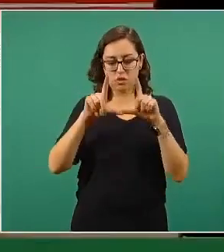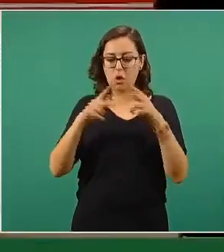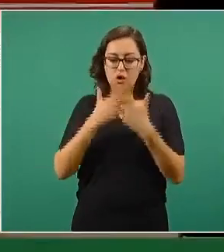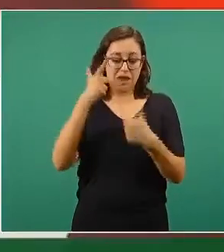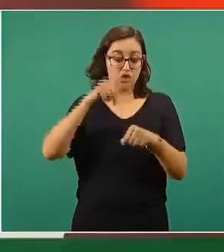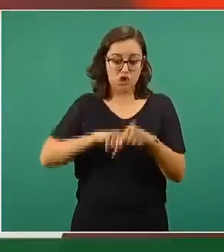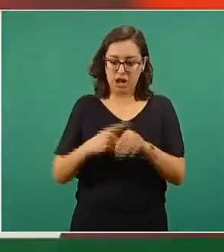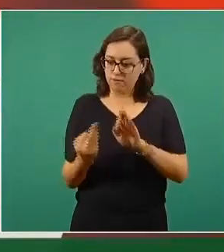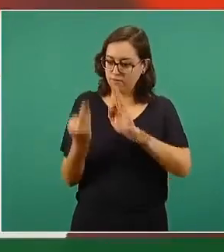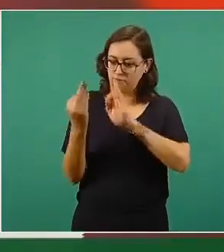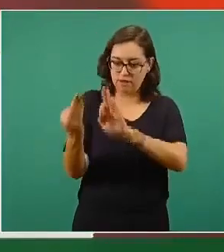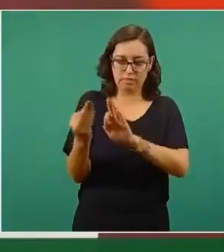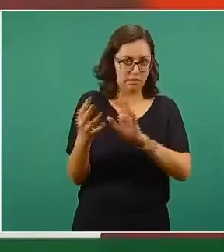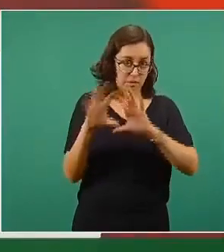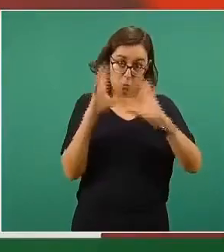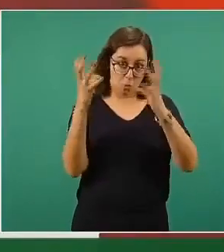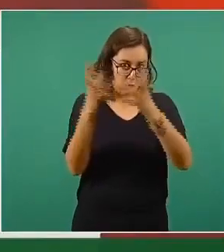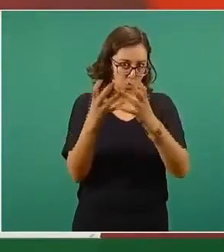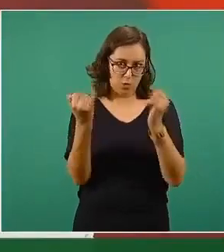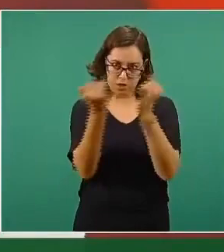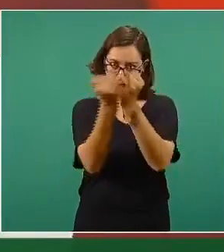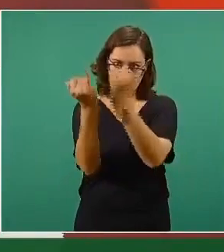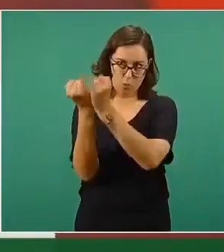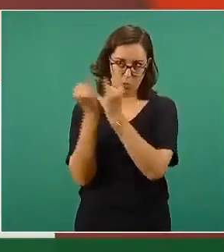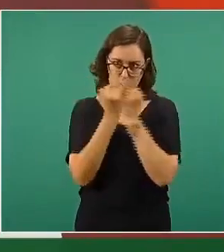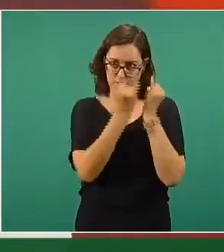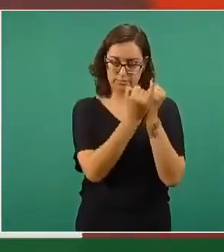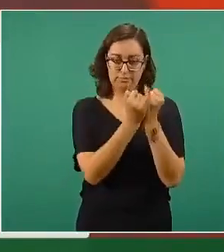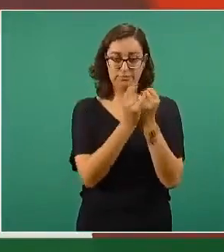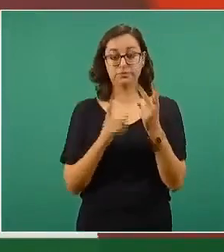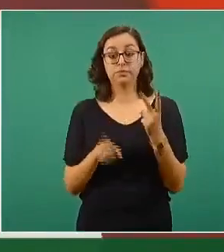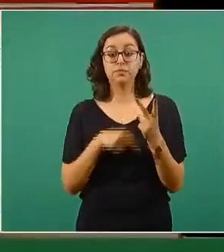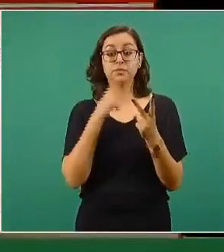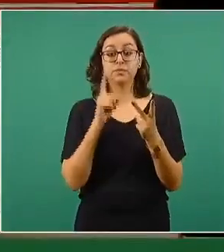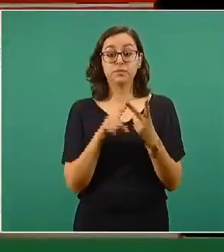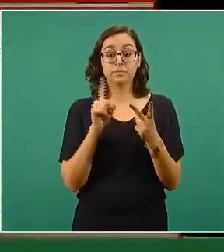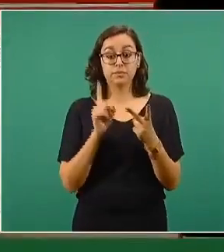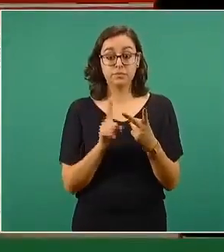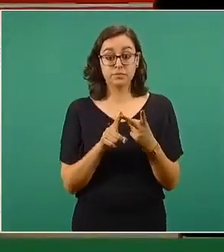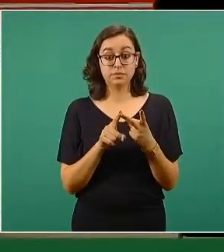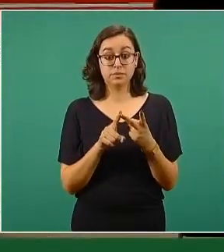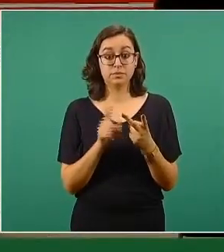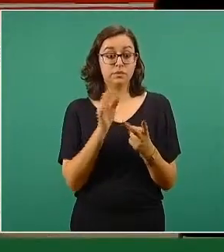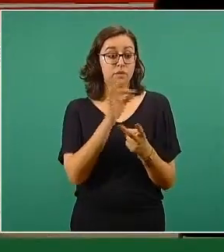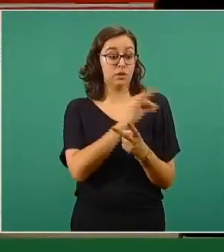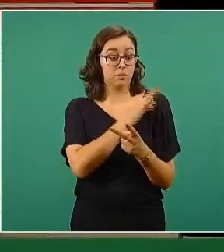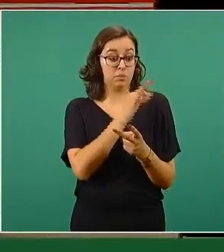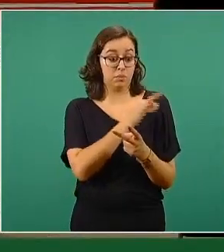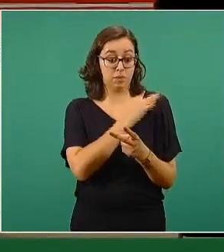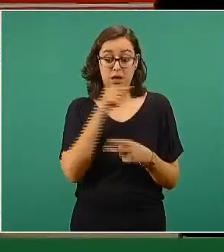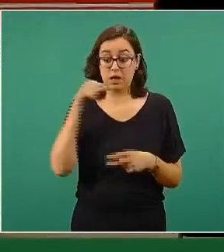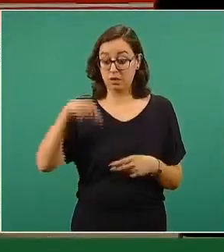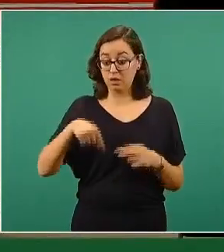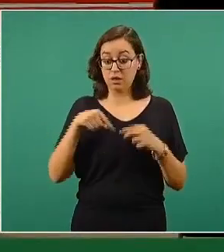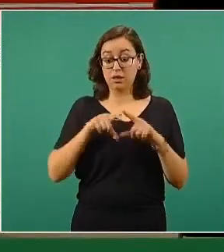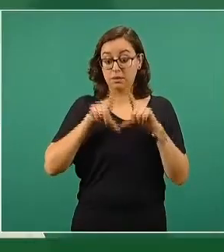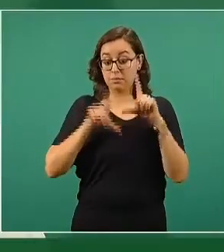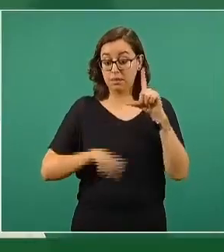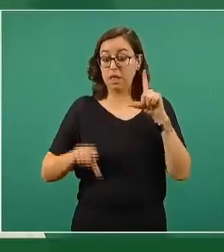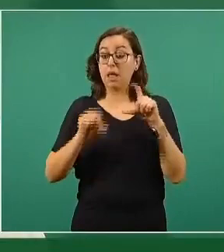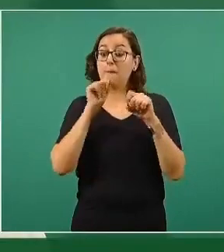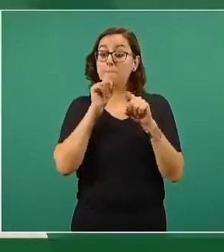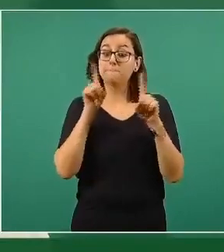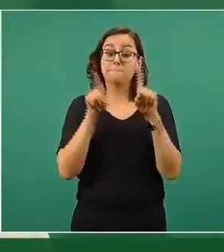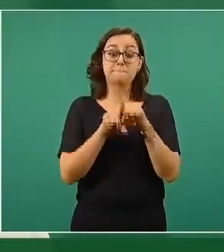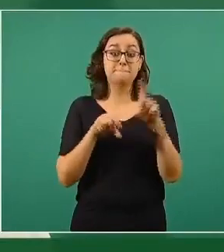nacionales. Y la segunda cosa que no debemos olvidar es que estas vacunas en México y en todo el mundo, en